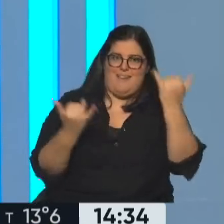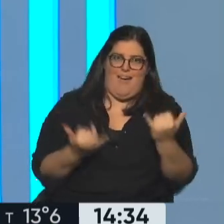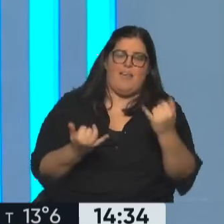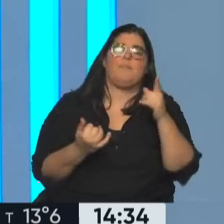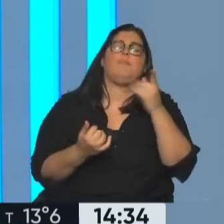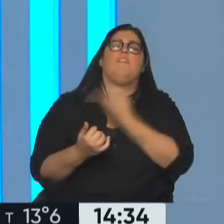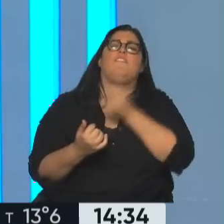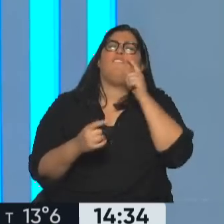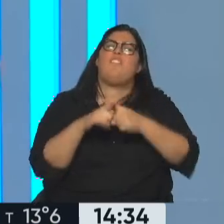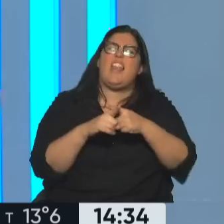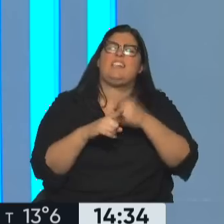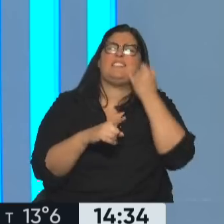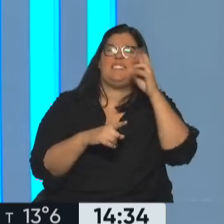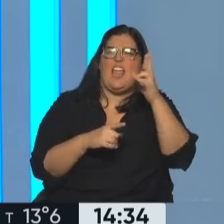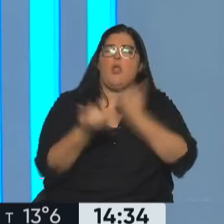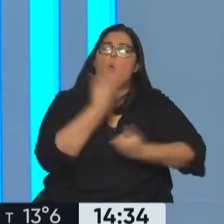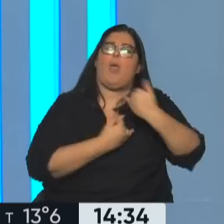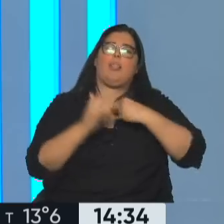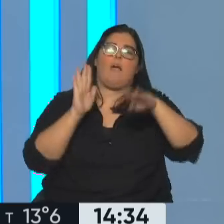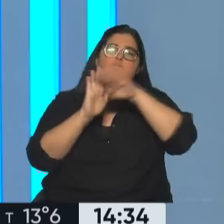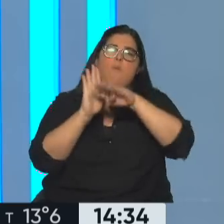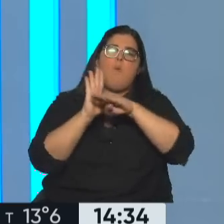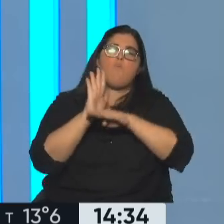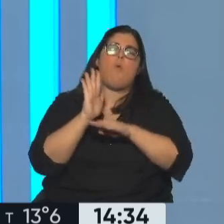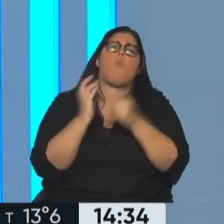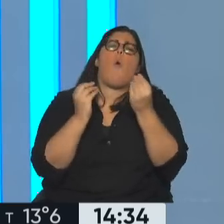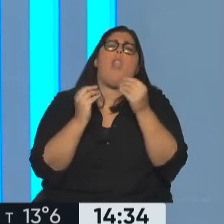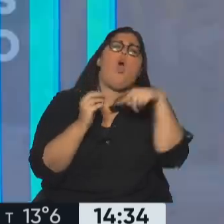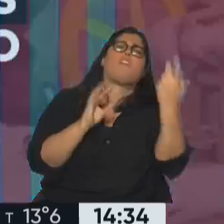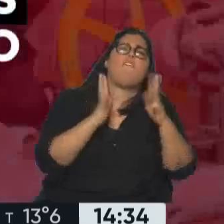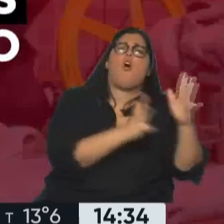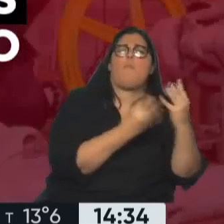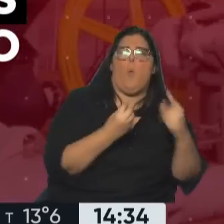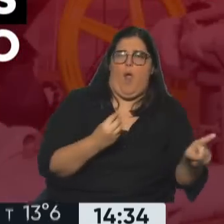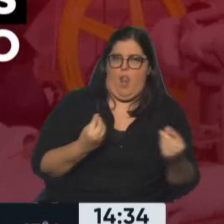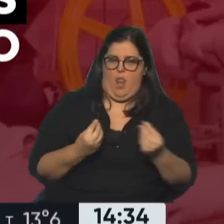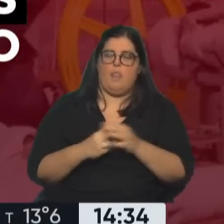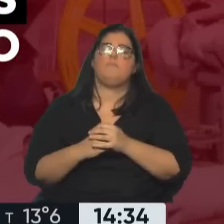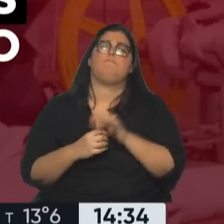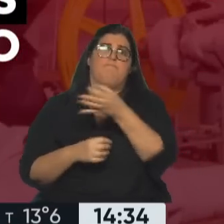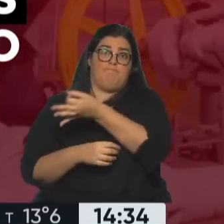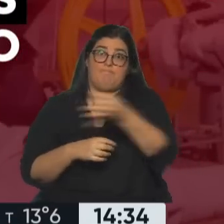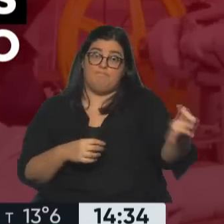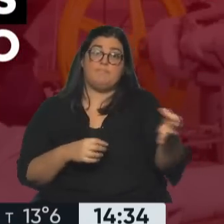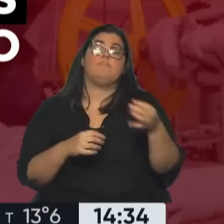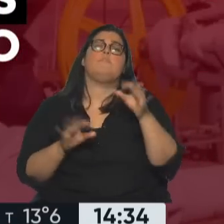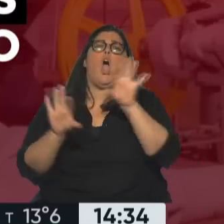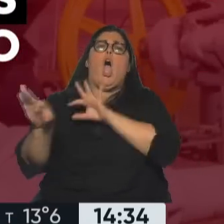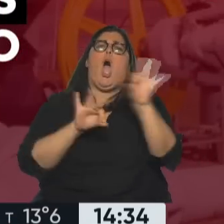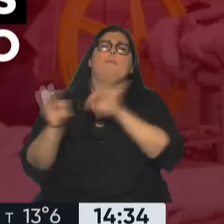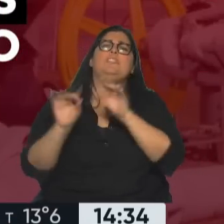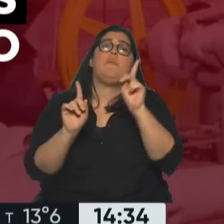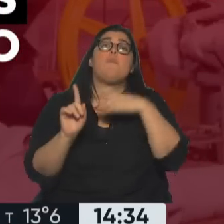Félix Taylor y estas placas para entender un poco cuáles son esas alternativas. A ver. Exactamente, Pablo. Estas son las opciones que